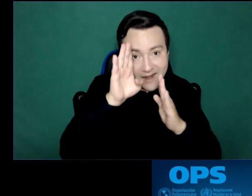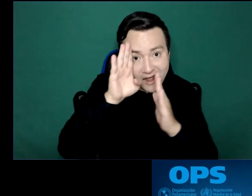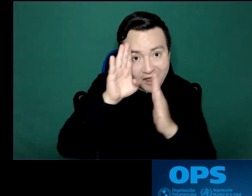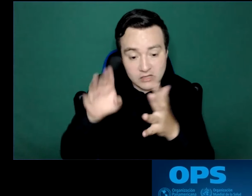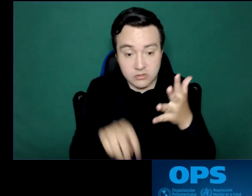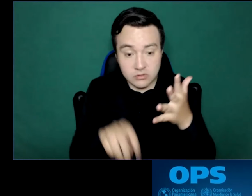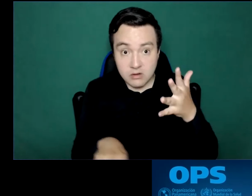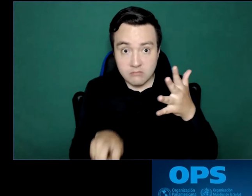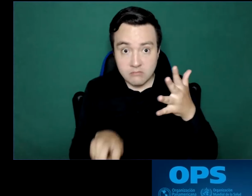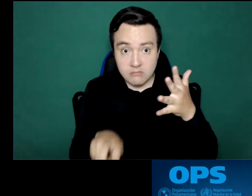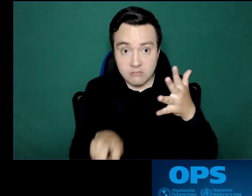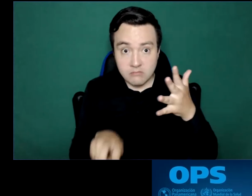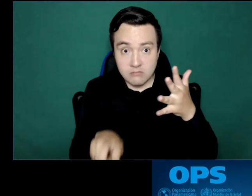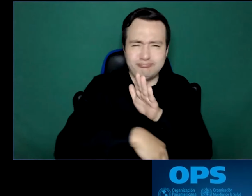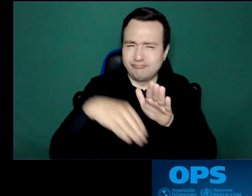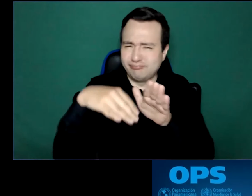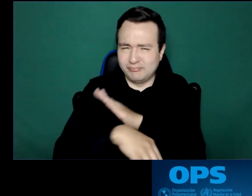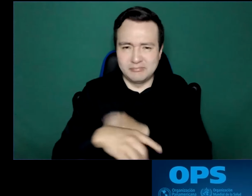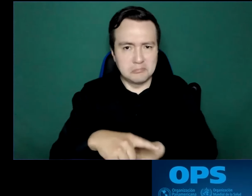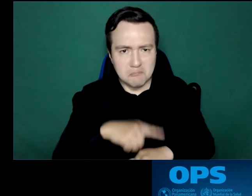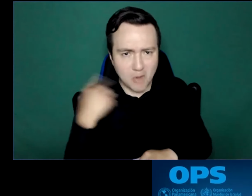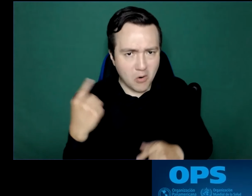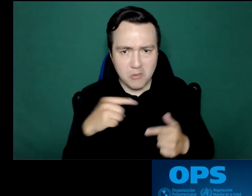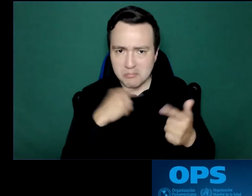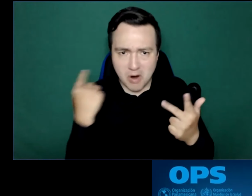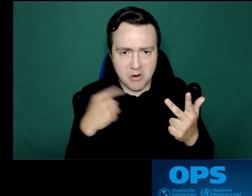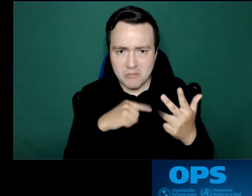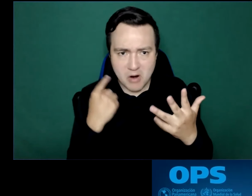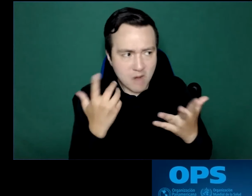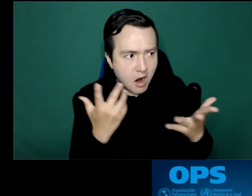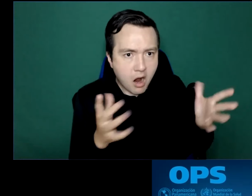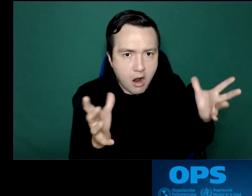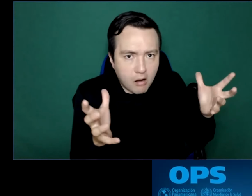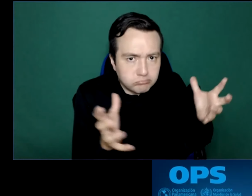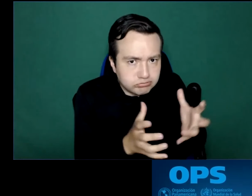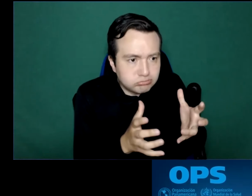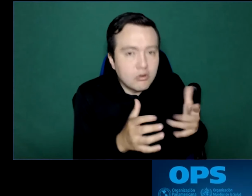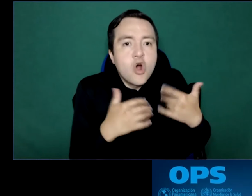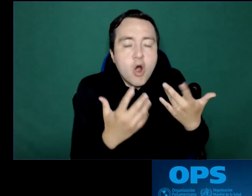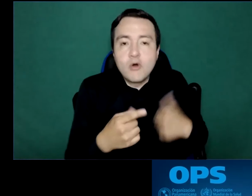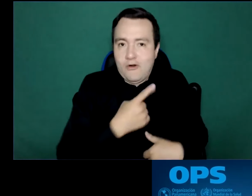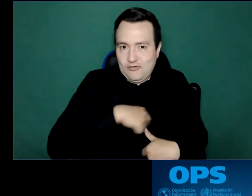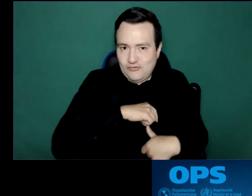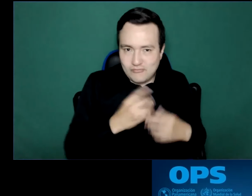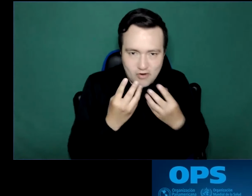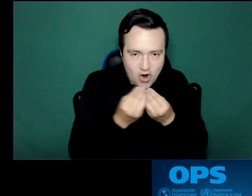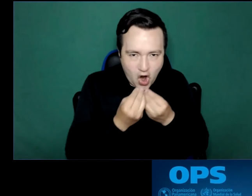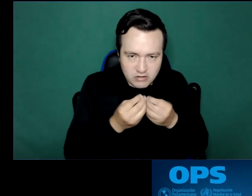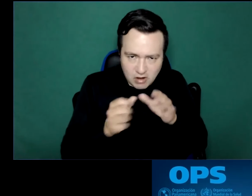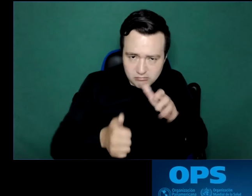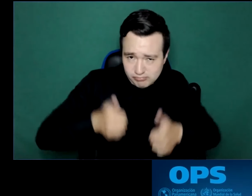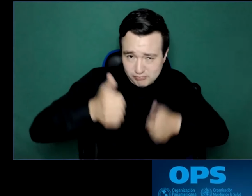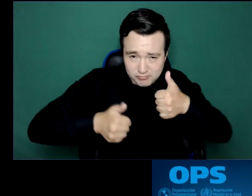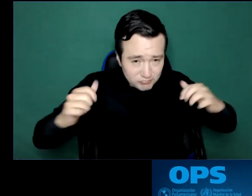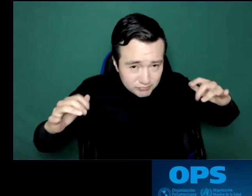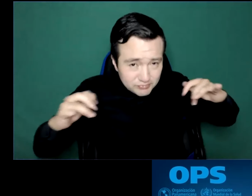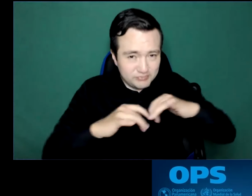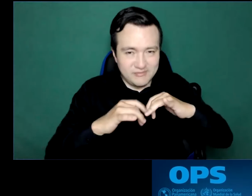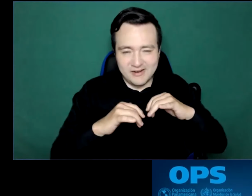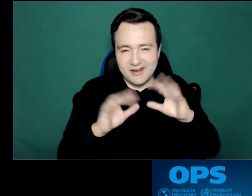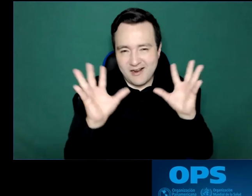el campo de la salud y que se presentará en la reunión del Consejo Ejecutivo. Gracias, Federico. Yo ahora